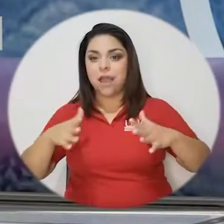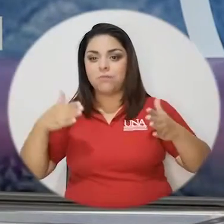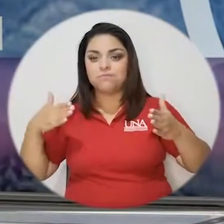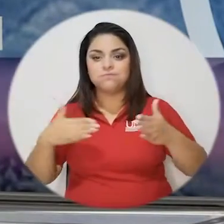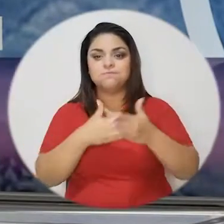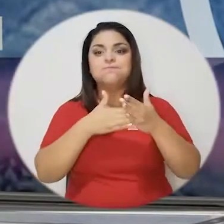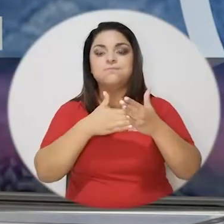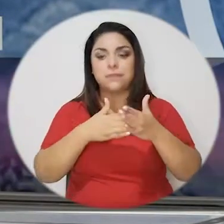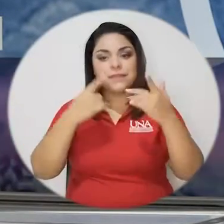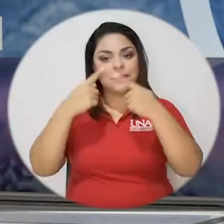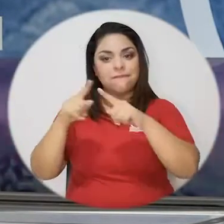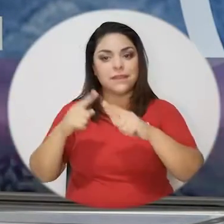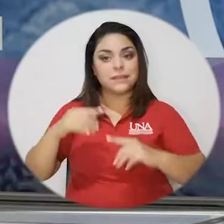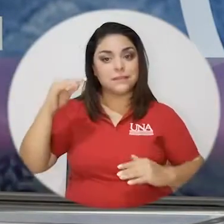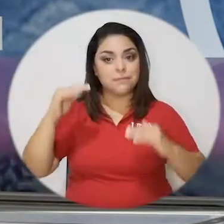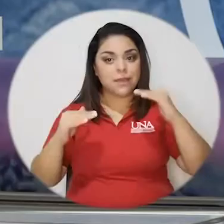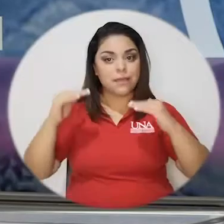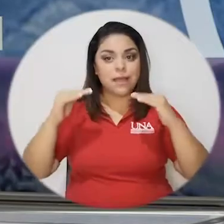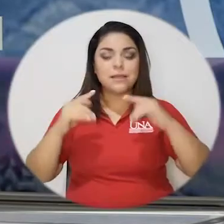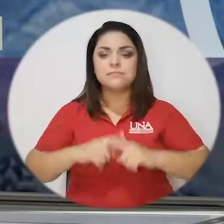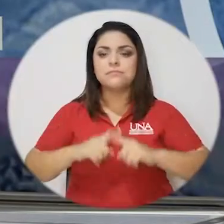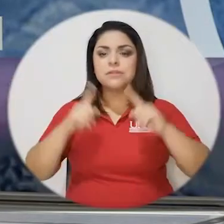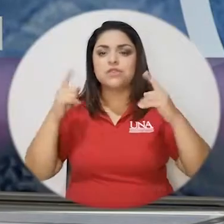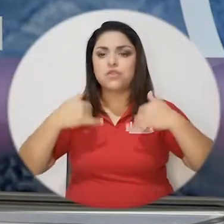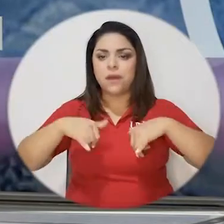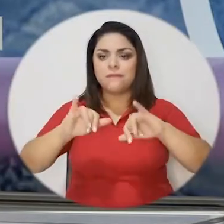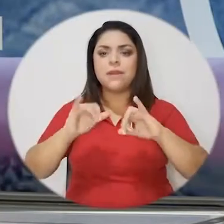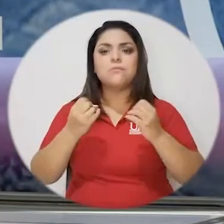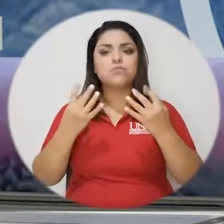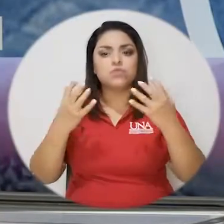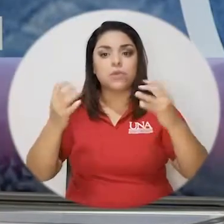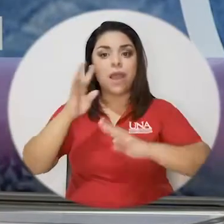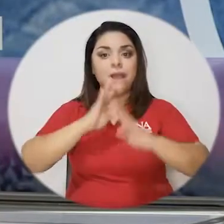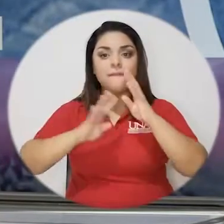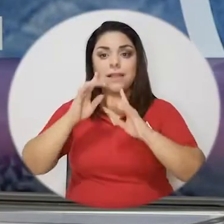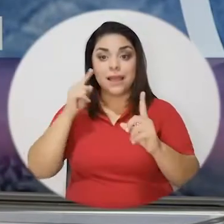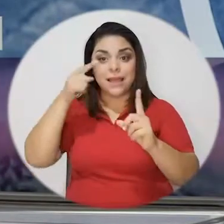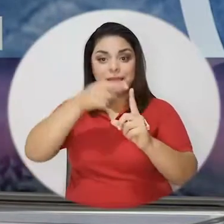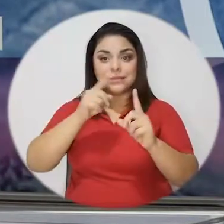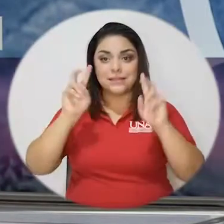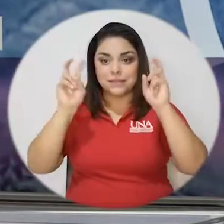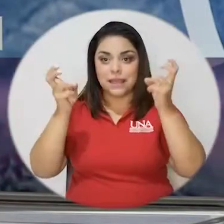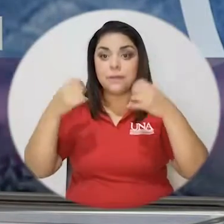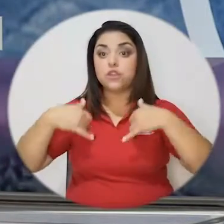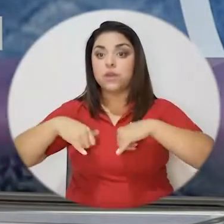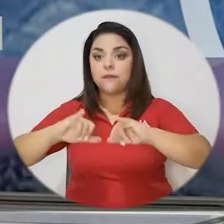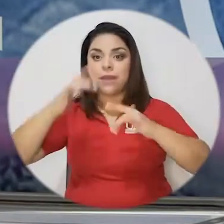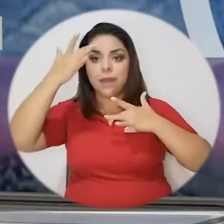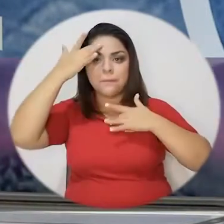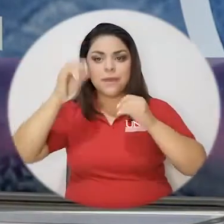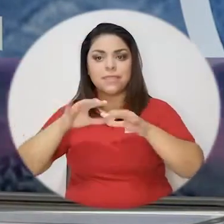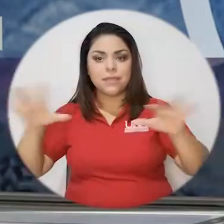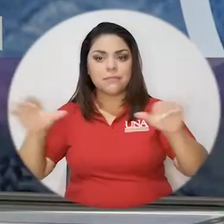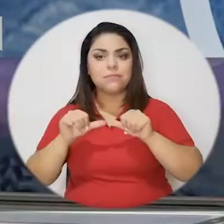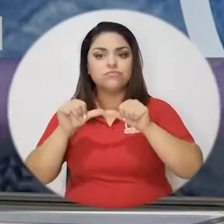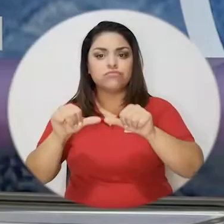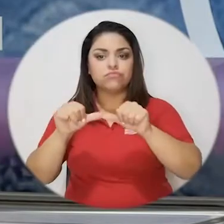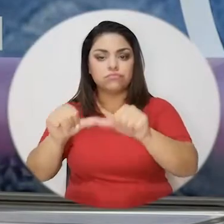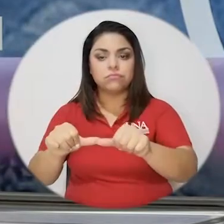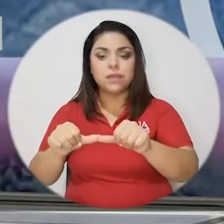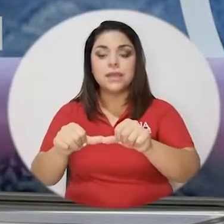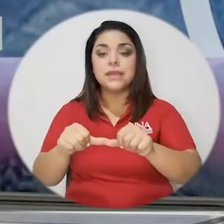medida. Pero todavía hay mucho que hablar de este tema, todavía pues la pandemia sigue vigente y